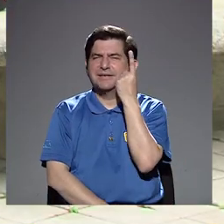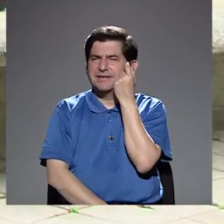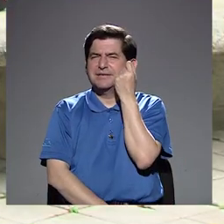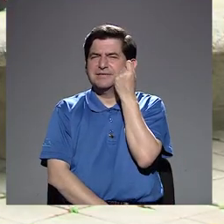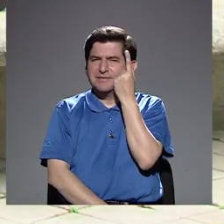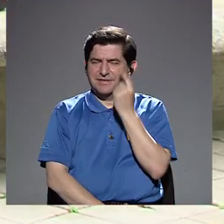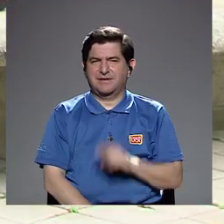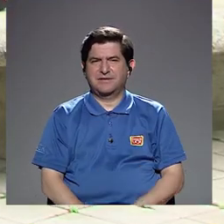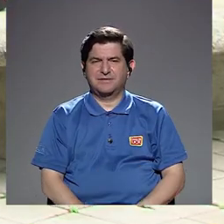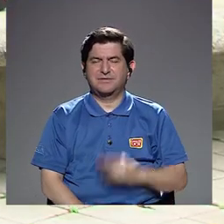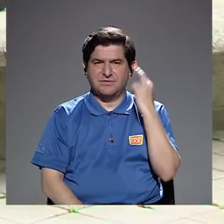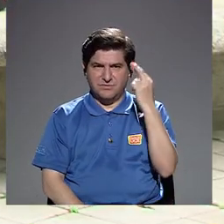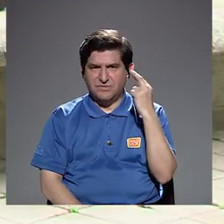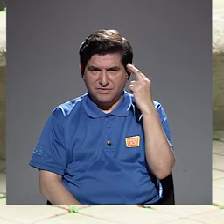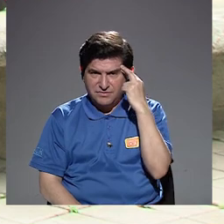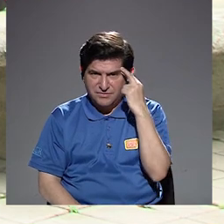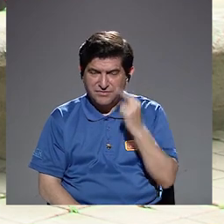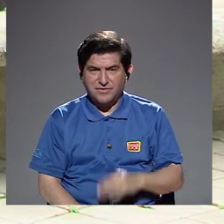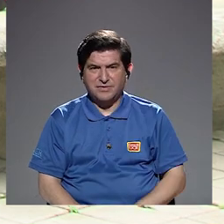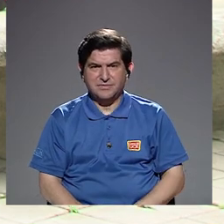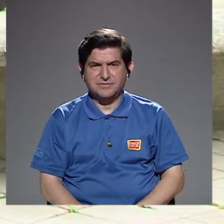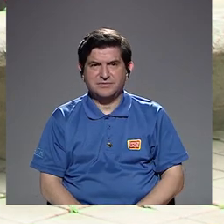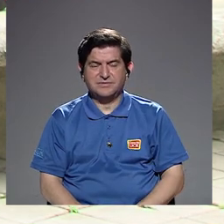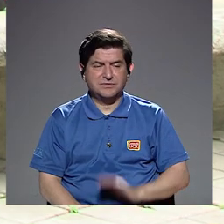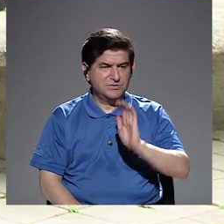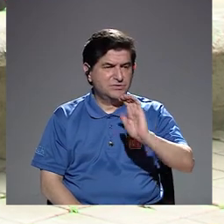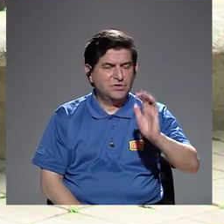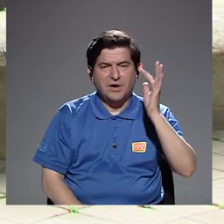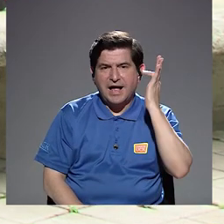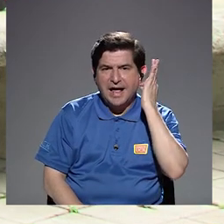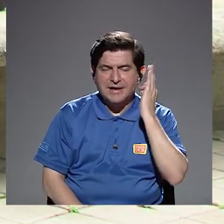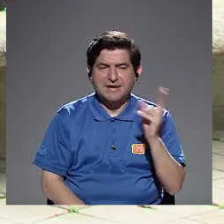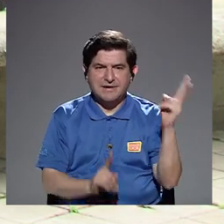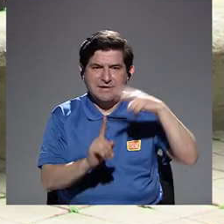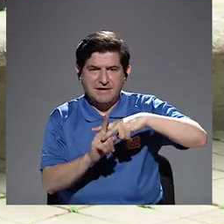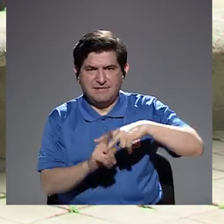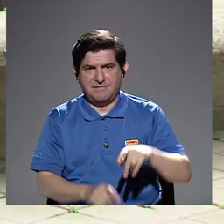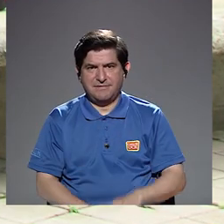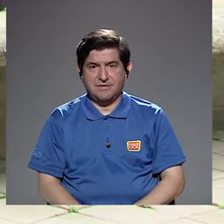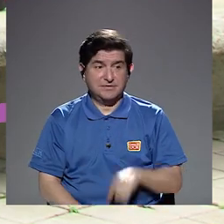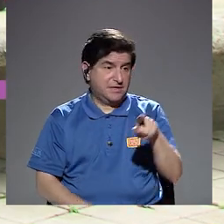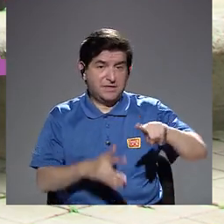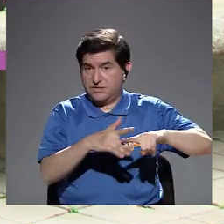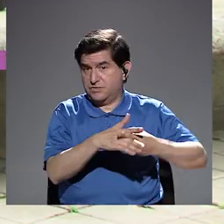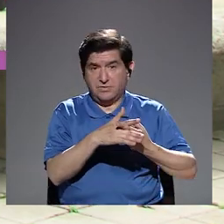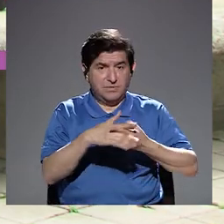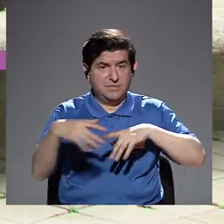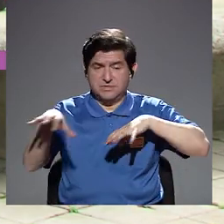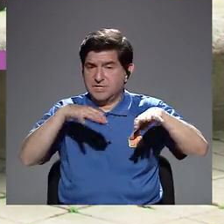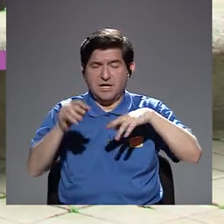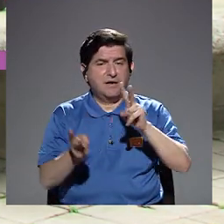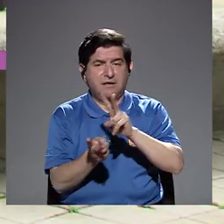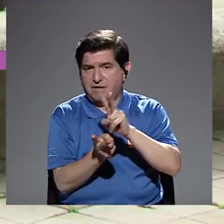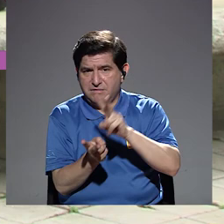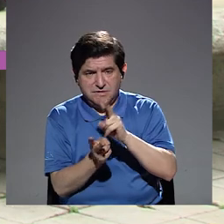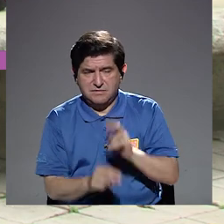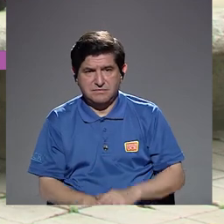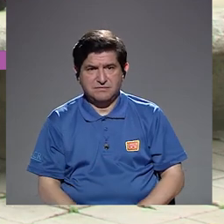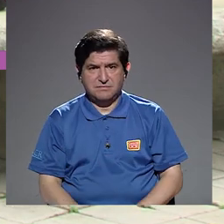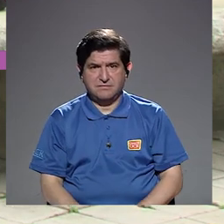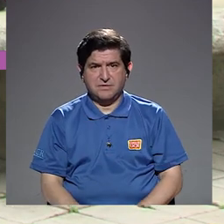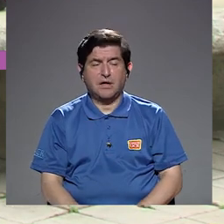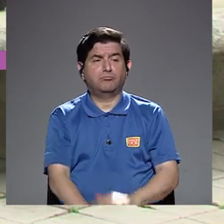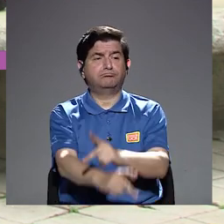ejemplo, por eso es que se le está poniendo a las niñas, porque en principio, bueno, no han empezado su vida sexual y entonces se